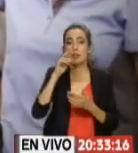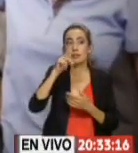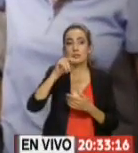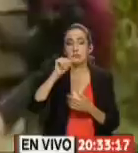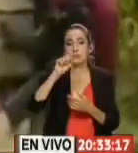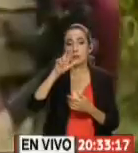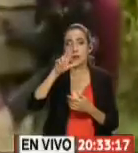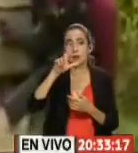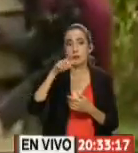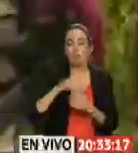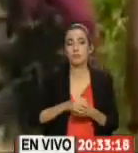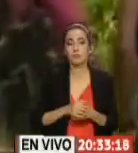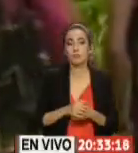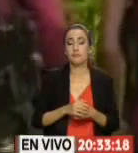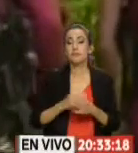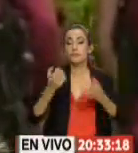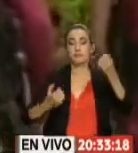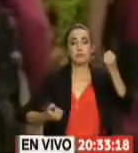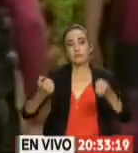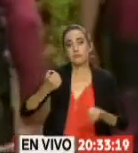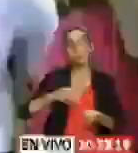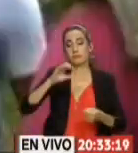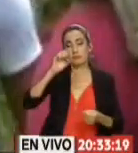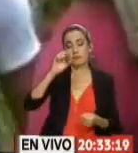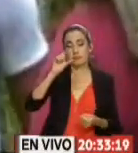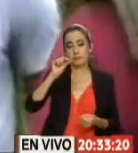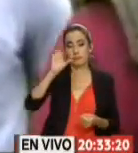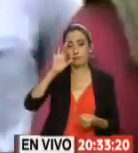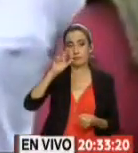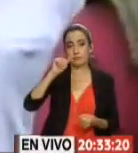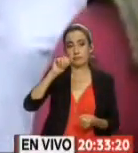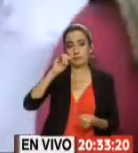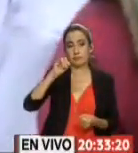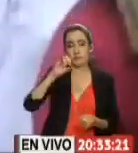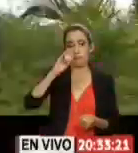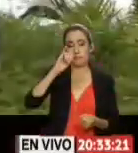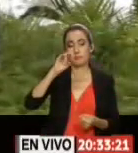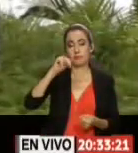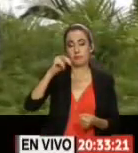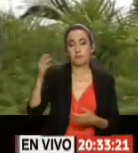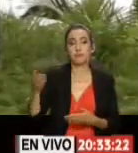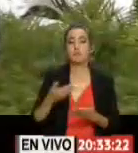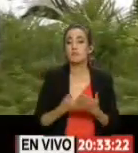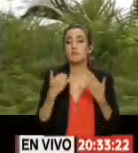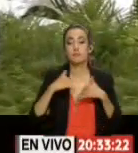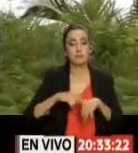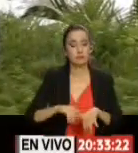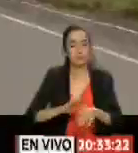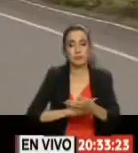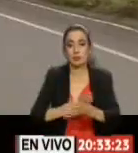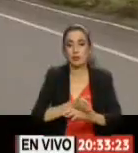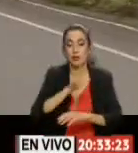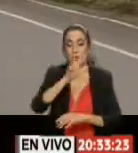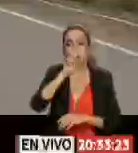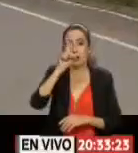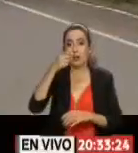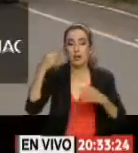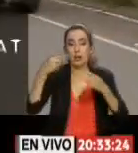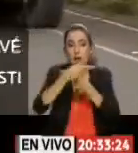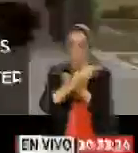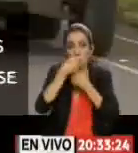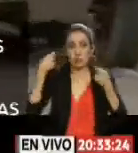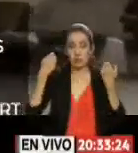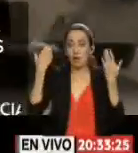de 45, y el conductor Efraín Segarra, de 60 años. Según se conocería después, el 31 de marzo se creó un